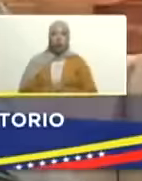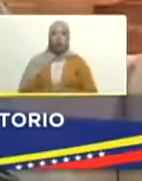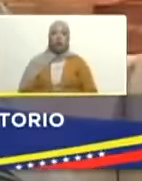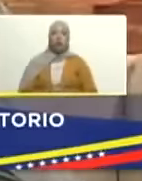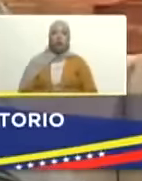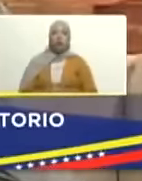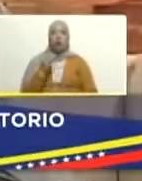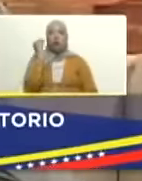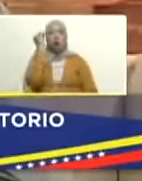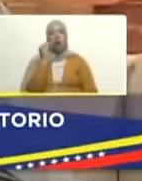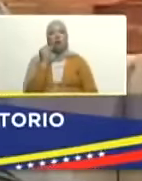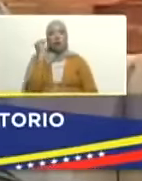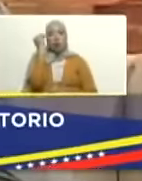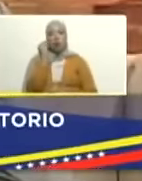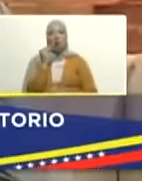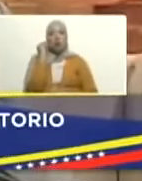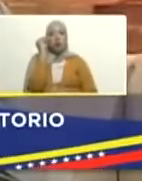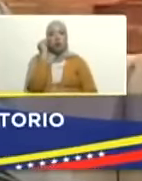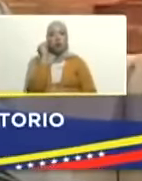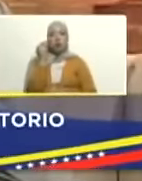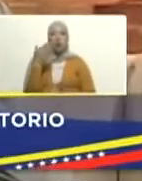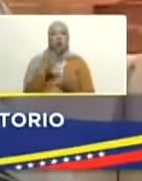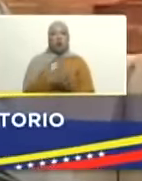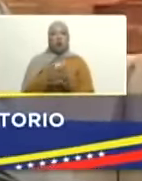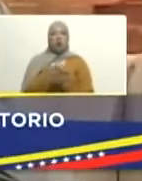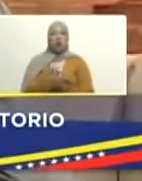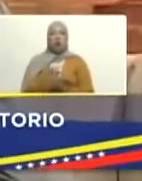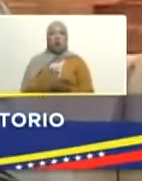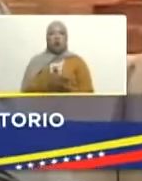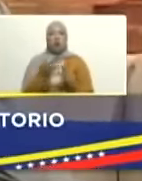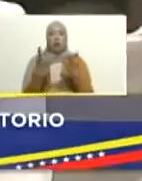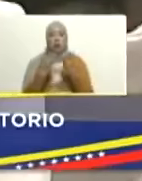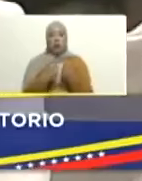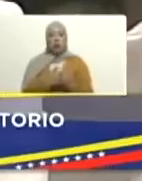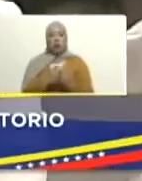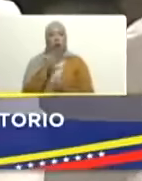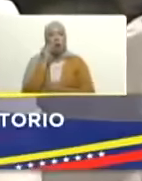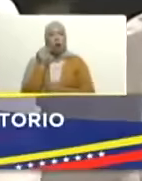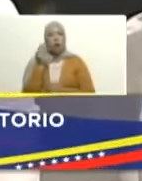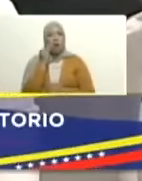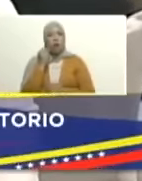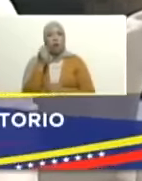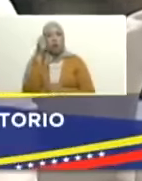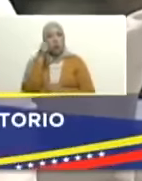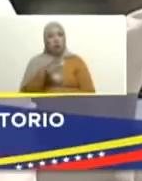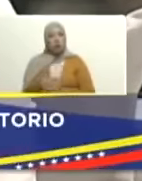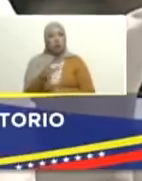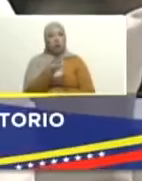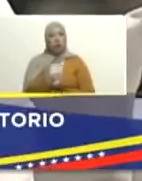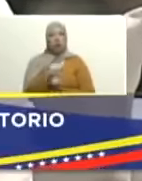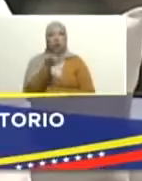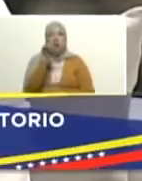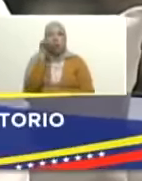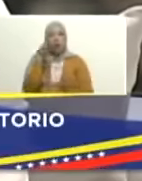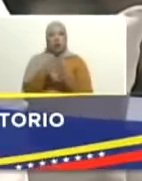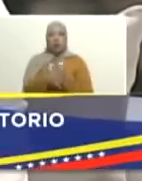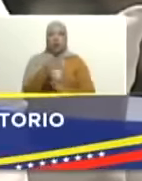Estábamos reflexionando sobre de dónde venimos, la experiencia acumulada, los caminos